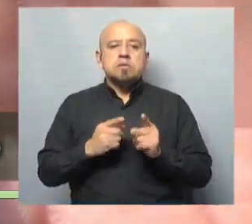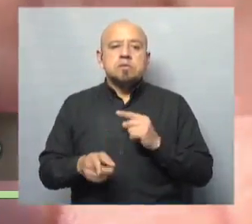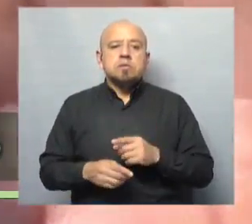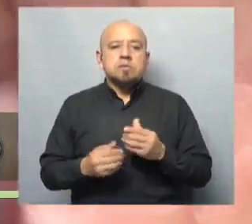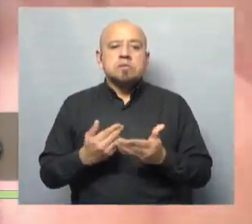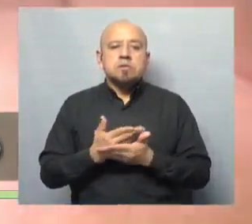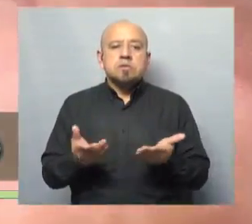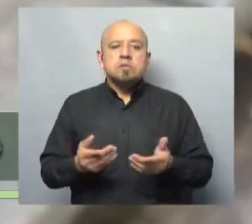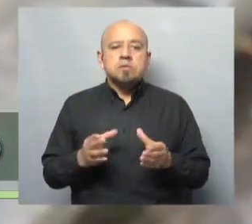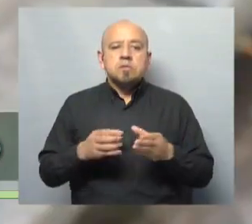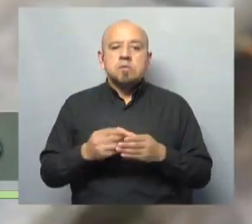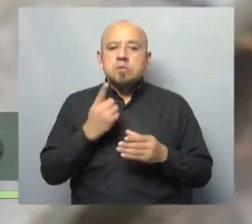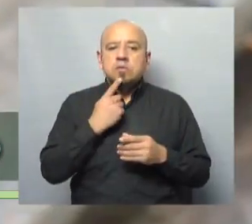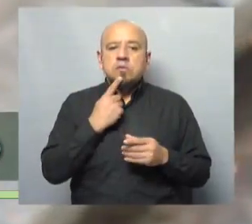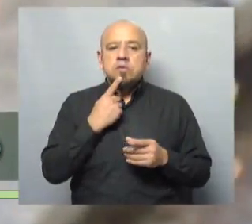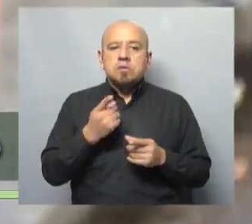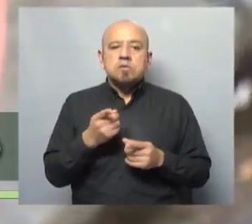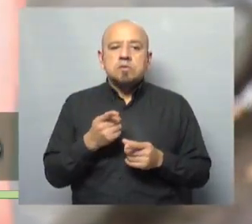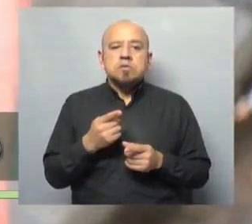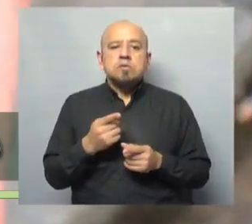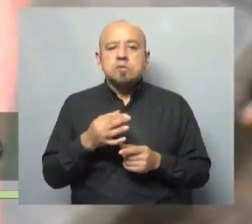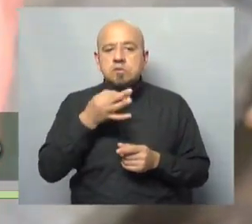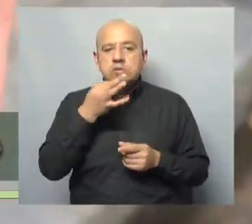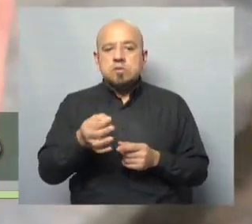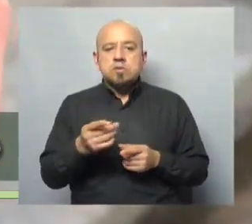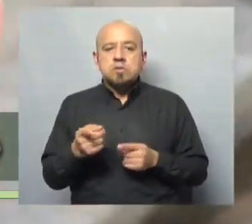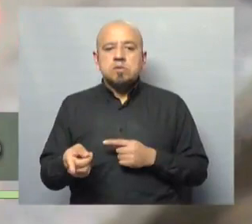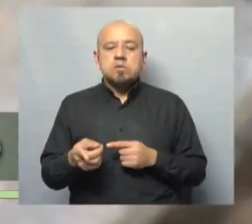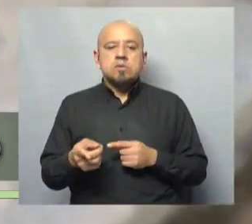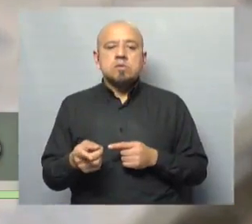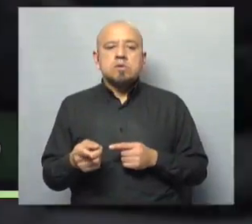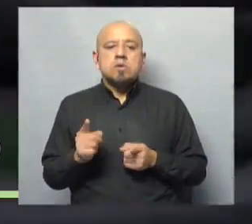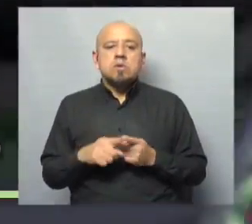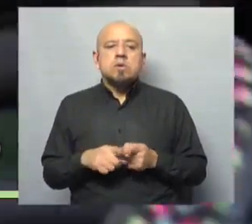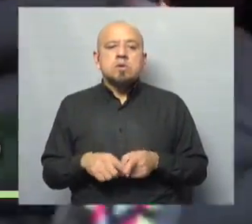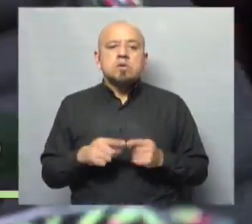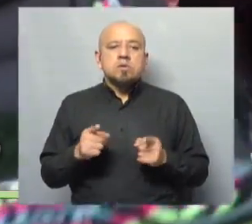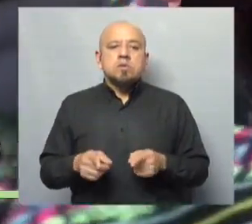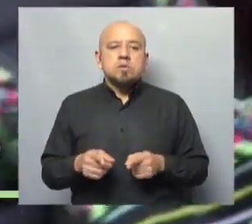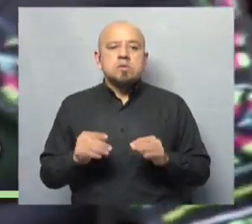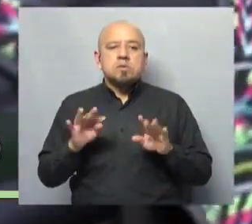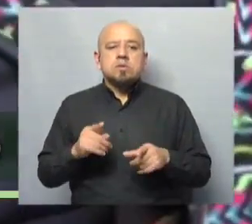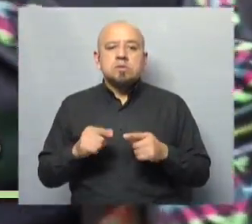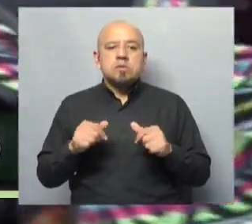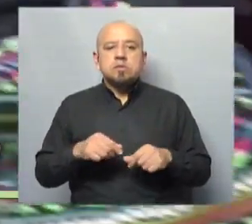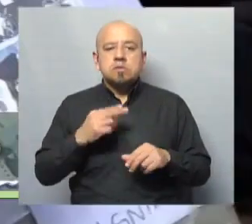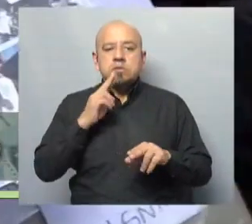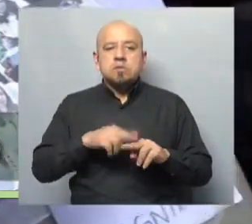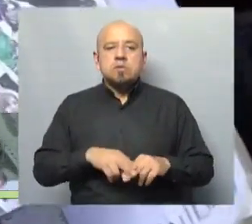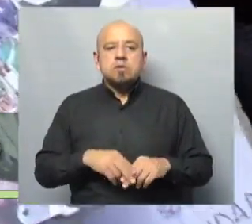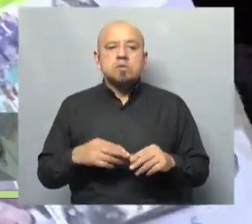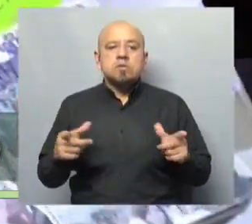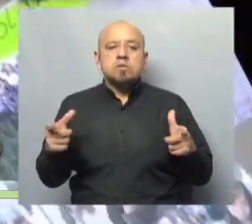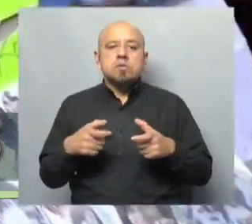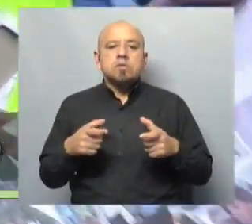partidos políticos que integran el frente de todos señalan los sectores en un comunicado en el texto difundido este martes tras una reunión en